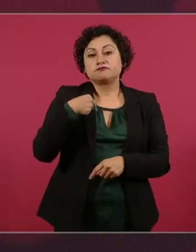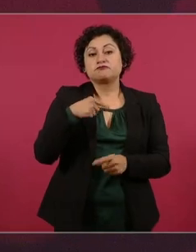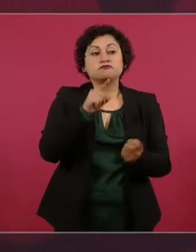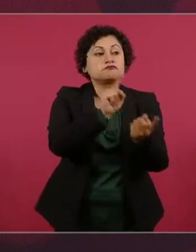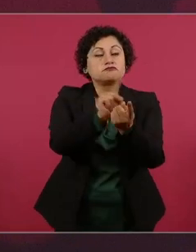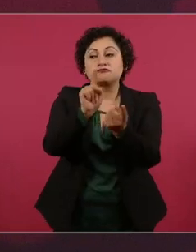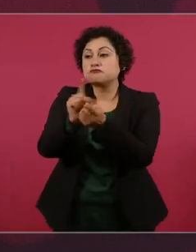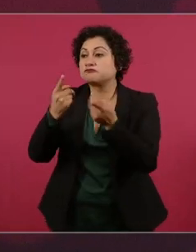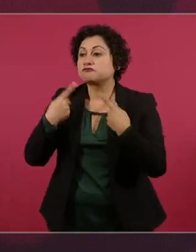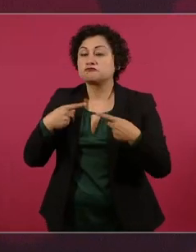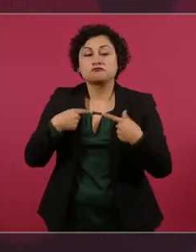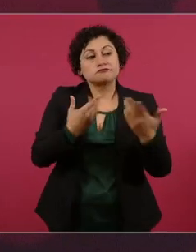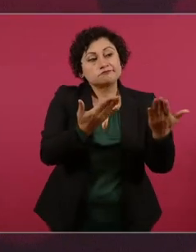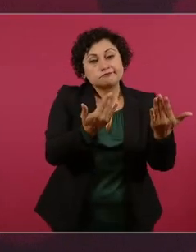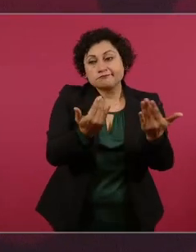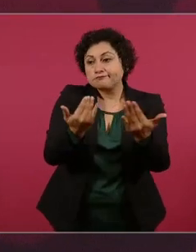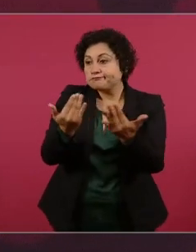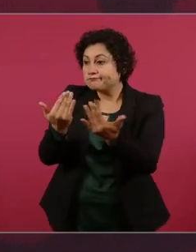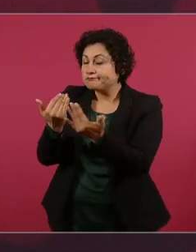gente, pero